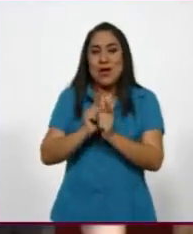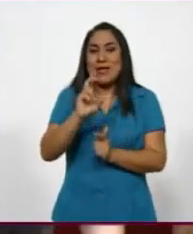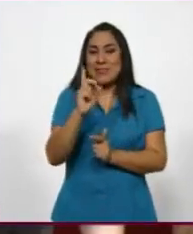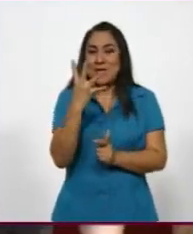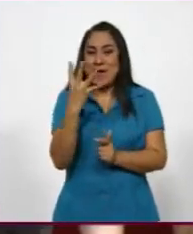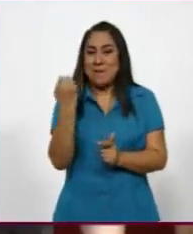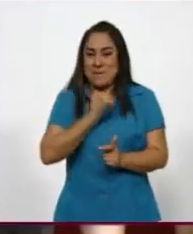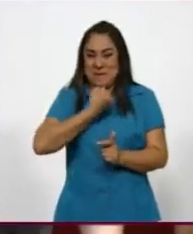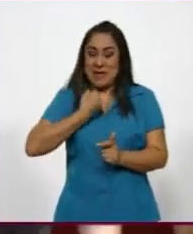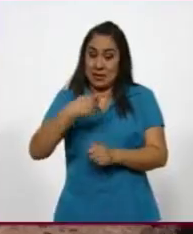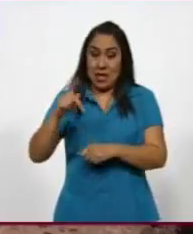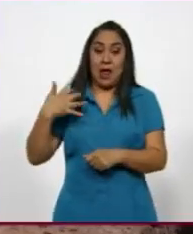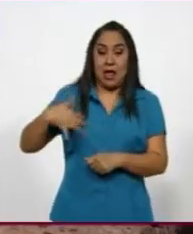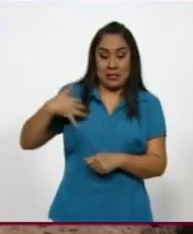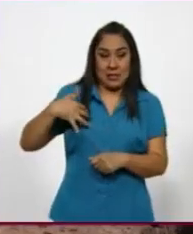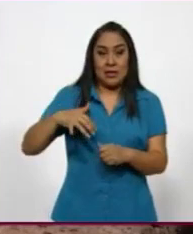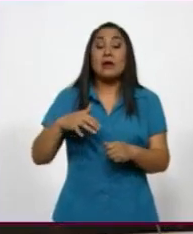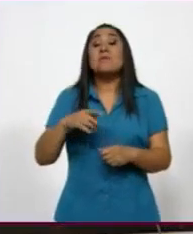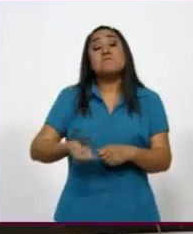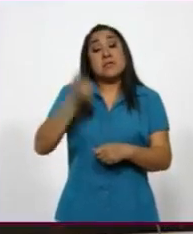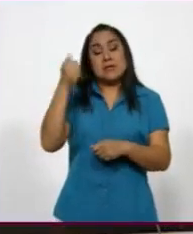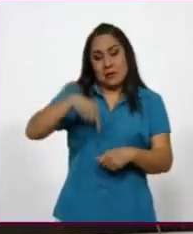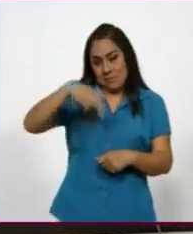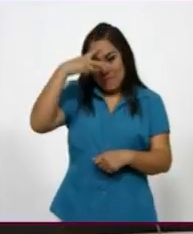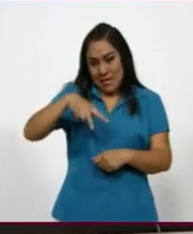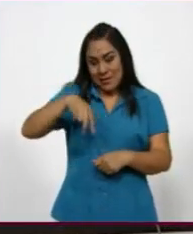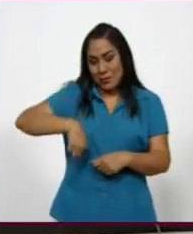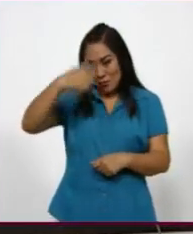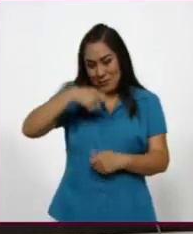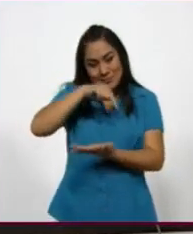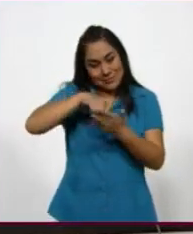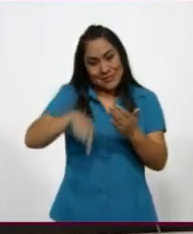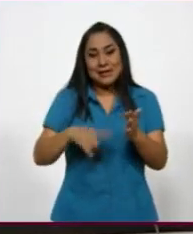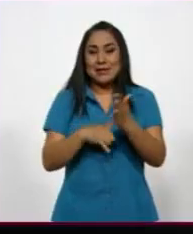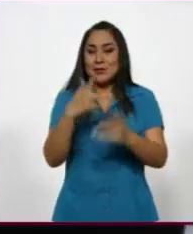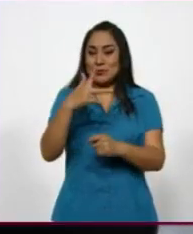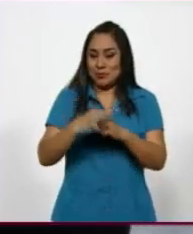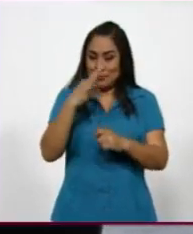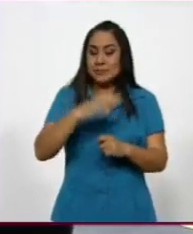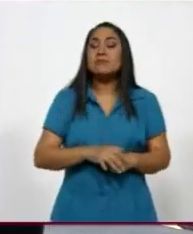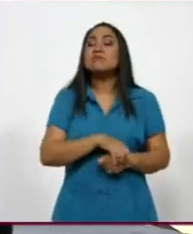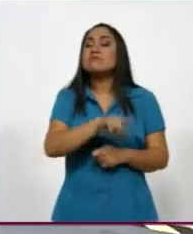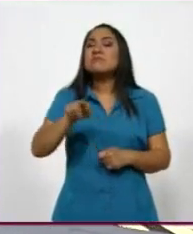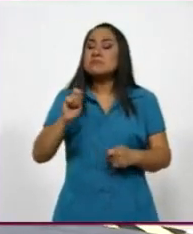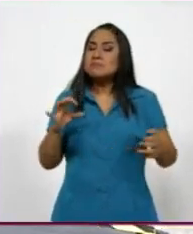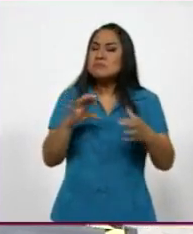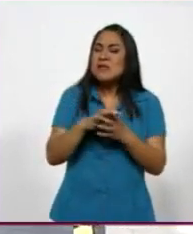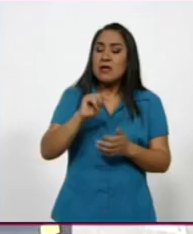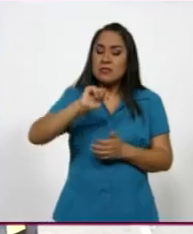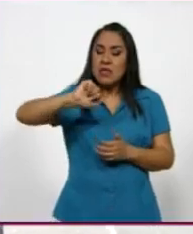Es de Argentina y por primera vez en México se presentará esta noche aquí en la Alhóndiga a las 20 horas. Ellos hacen una combinación de